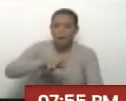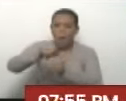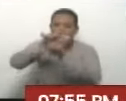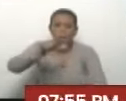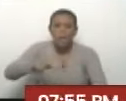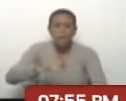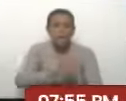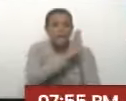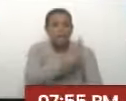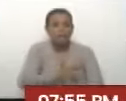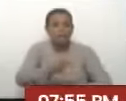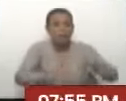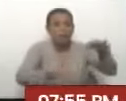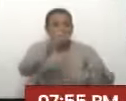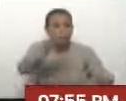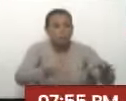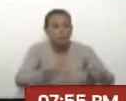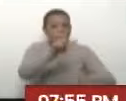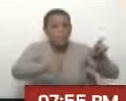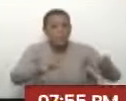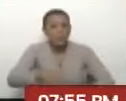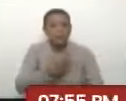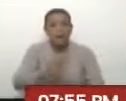castigue con la justicia a los genocidas.